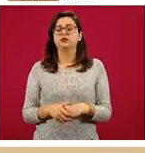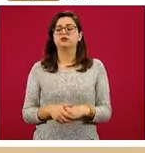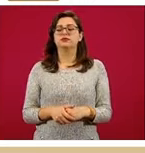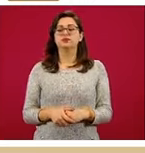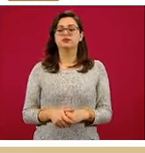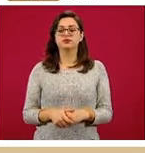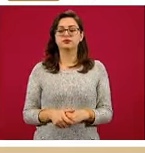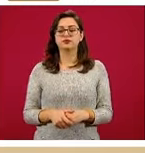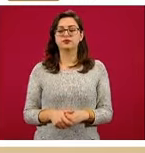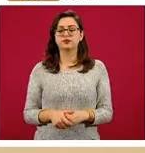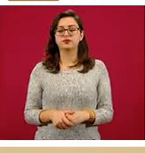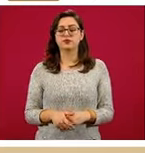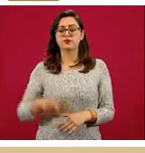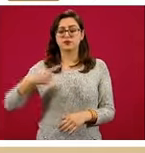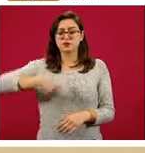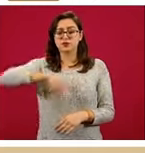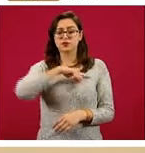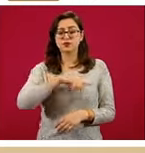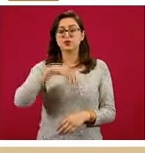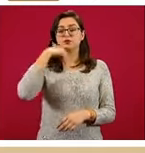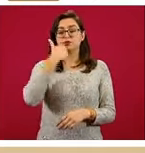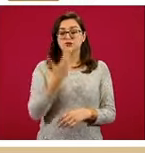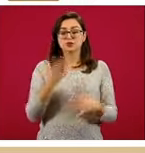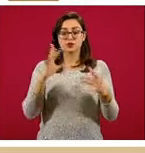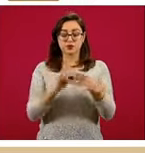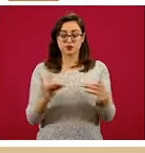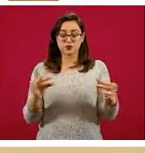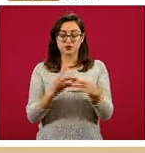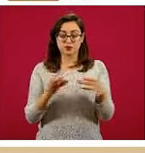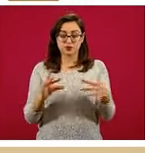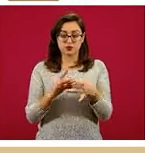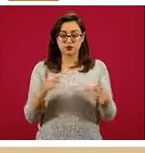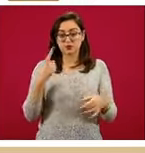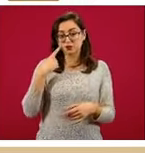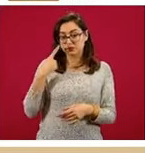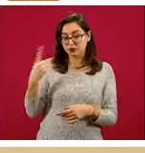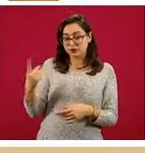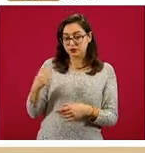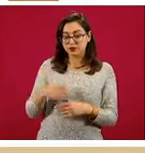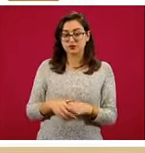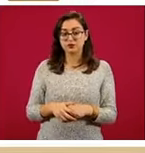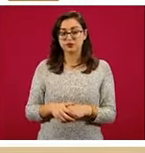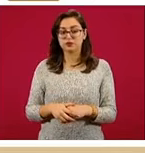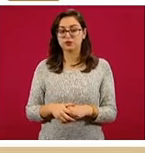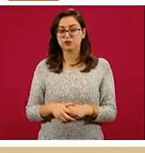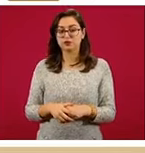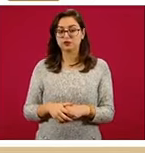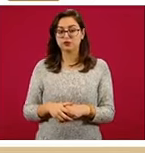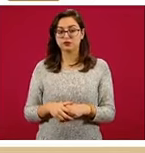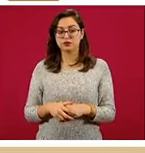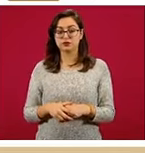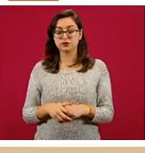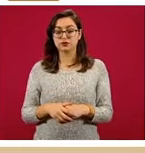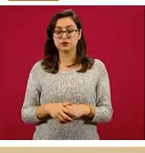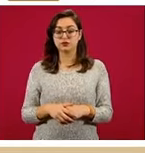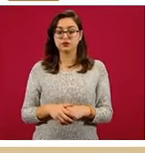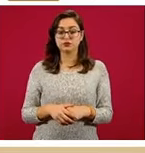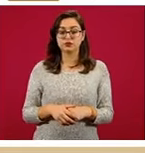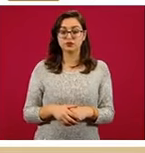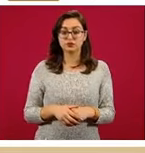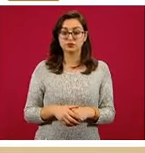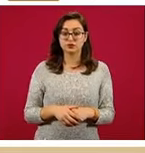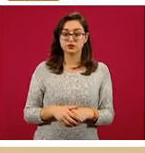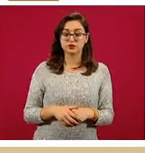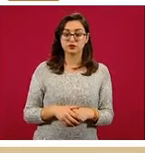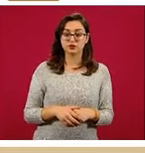7.300 casos. Lo que queríamos explicar con esta gráfica es que esta cantidad que en su momento sale, pues vamos,